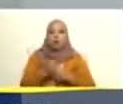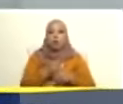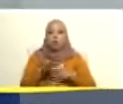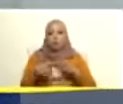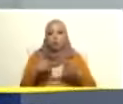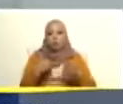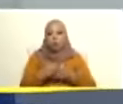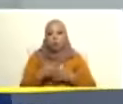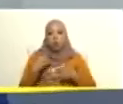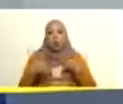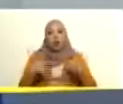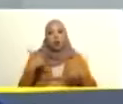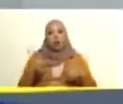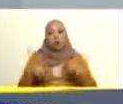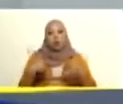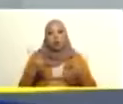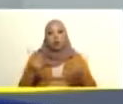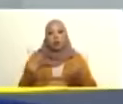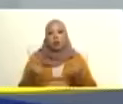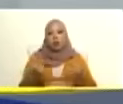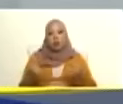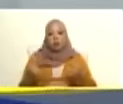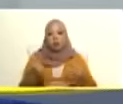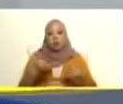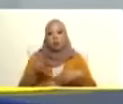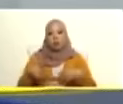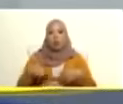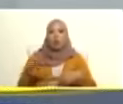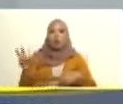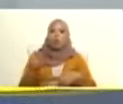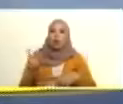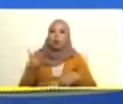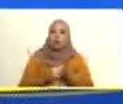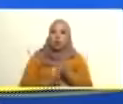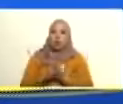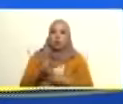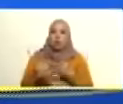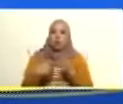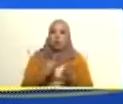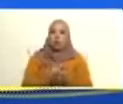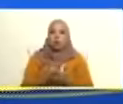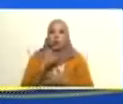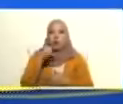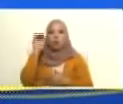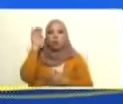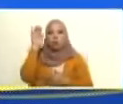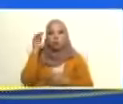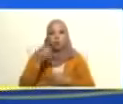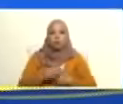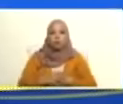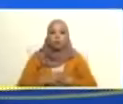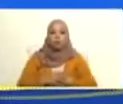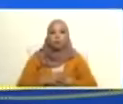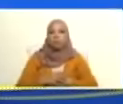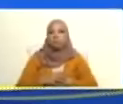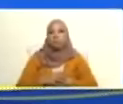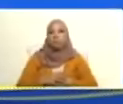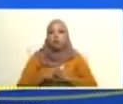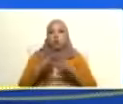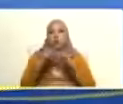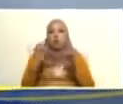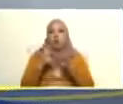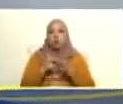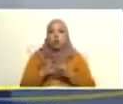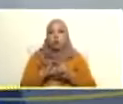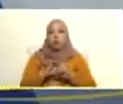todas estas actividades económicas de nuestro país que vamos a salir adelante. Así que todos